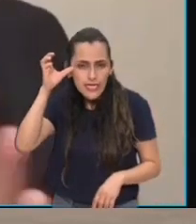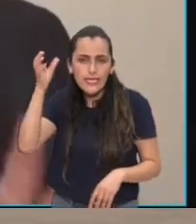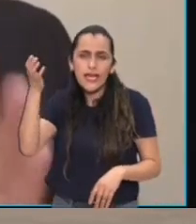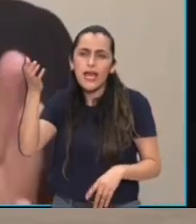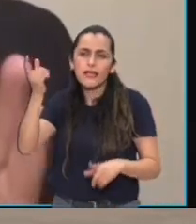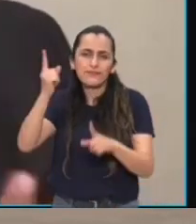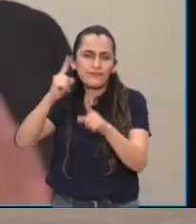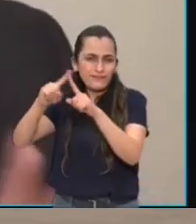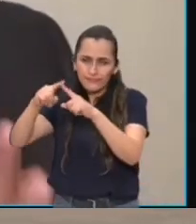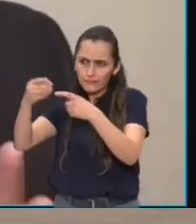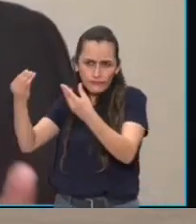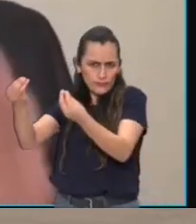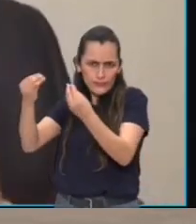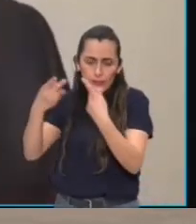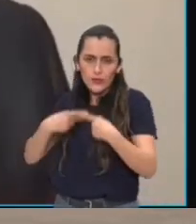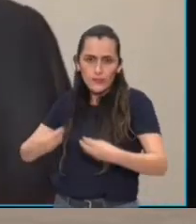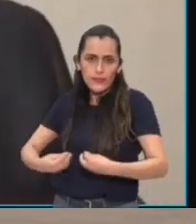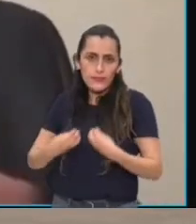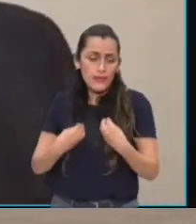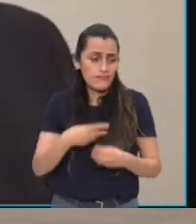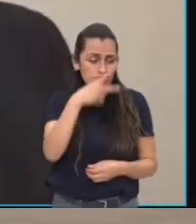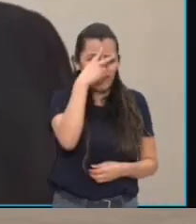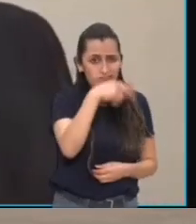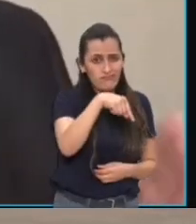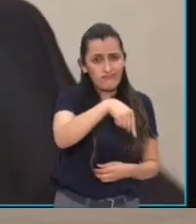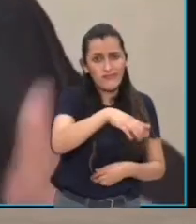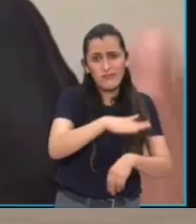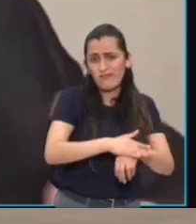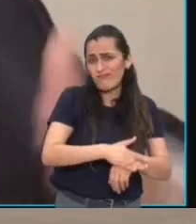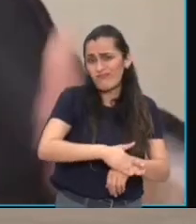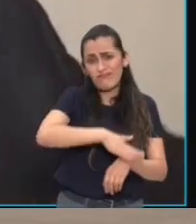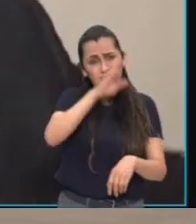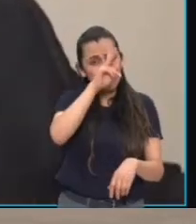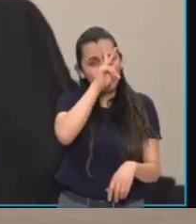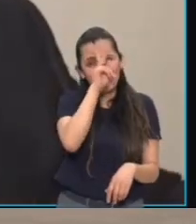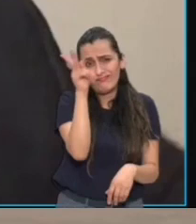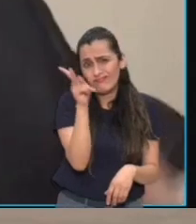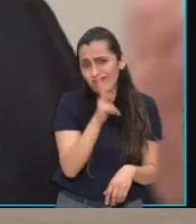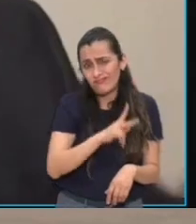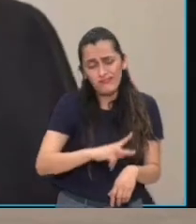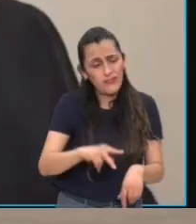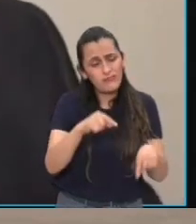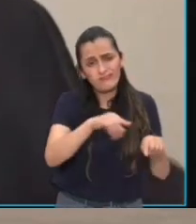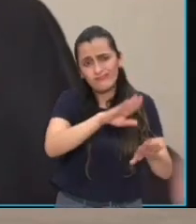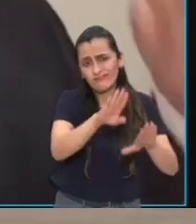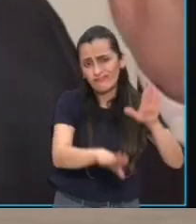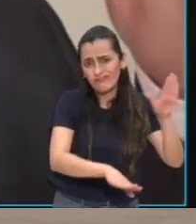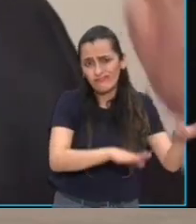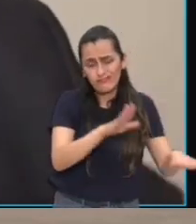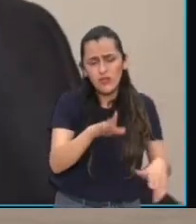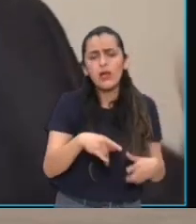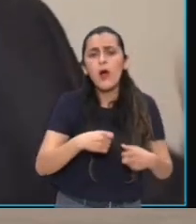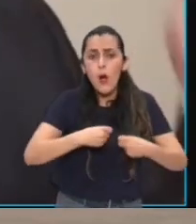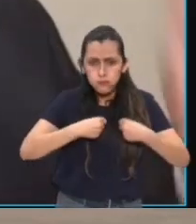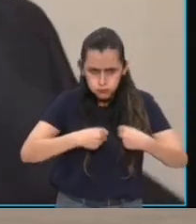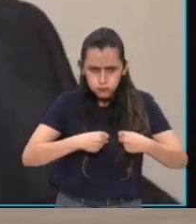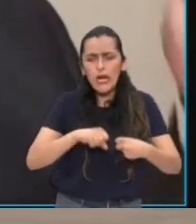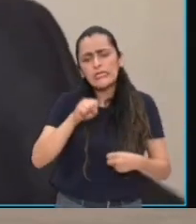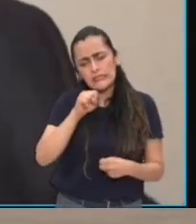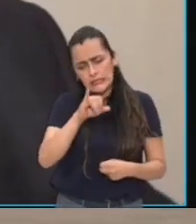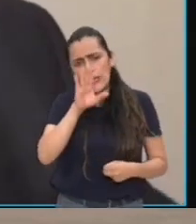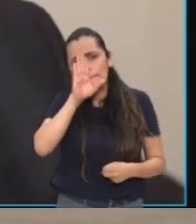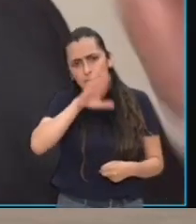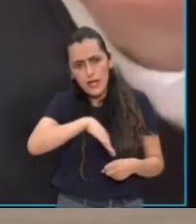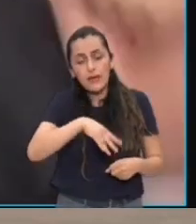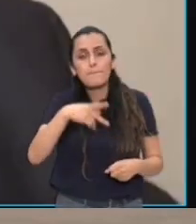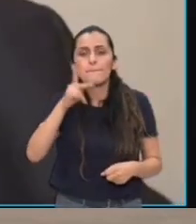países y donde solo el argumento de la obesidad no es suficiente. Sí, la comorbilidad afecta, pero ha sido la pésima gestión,